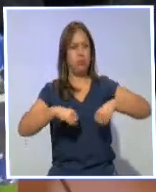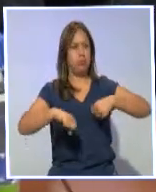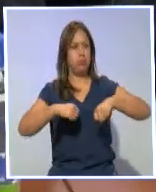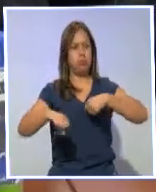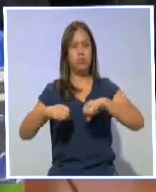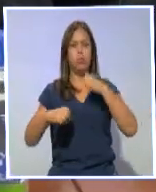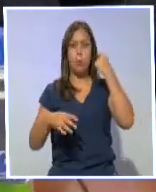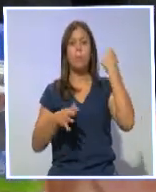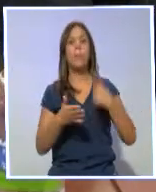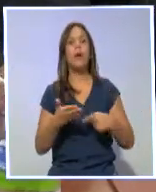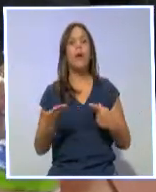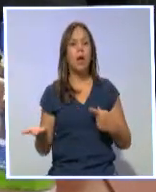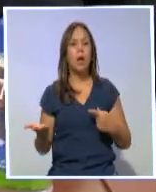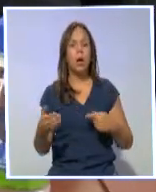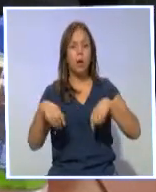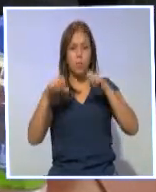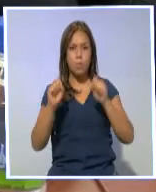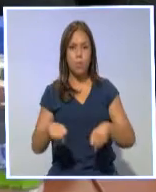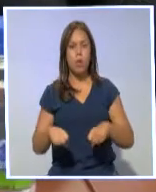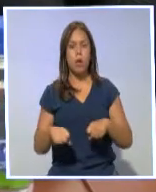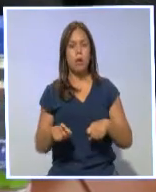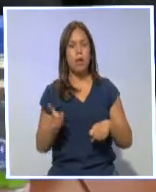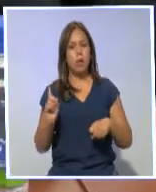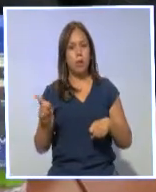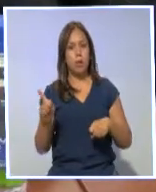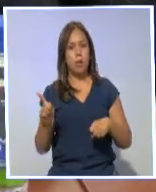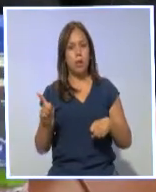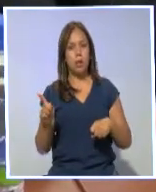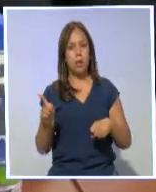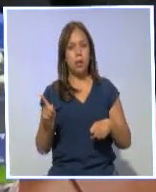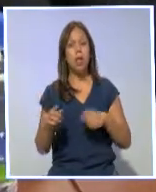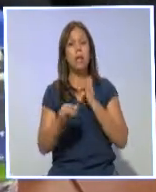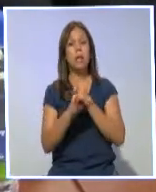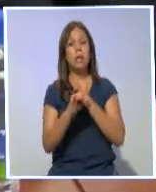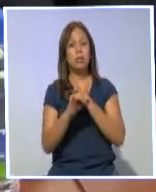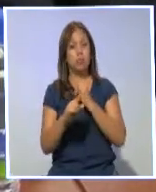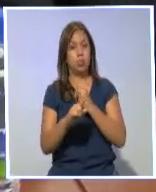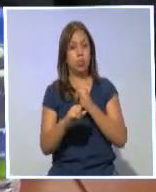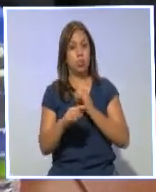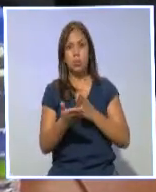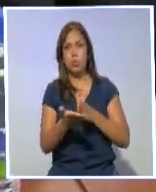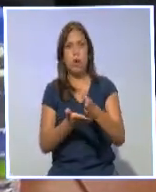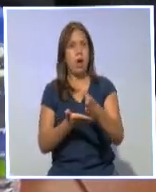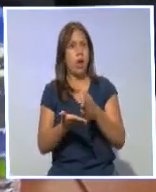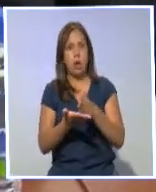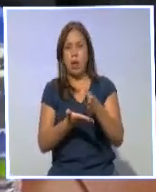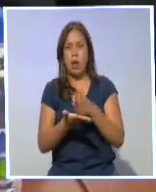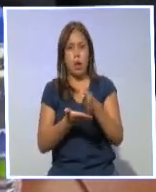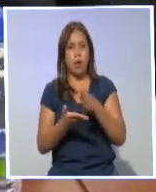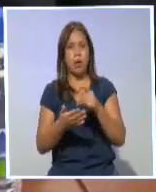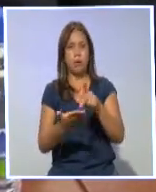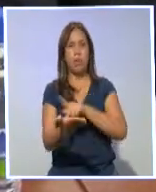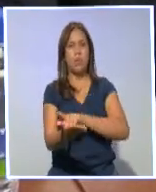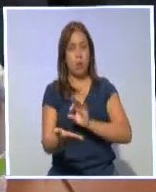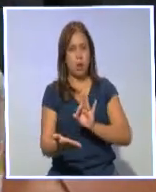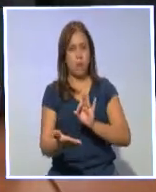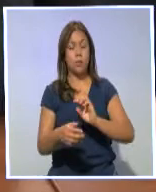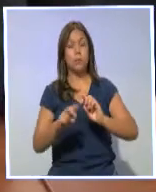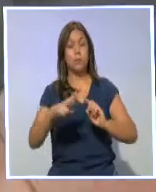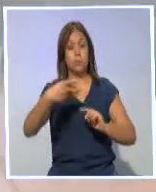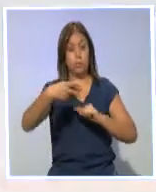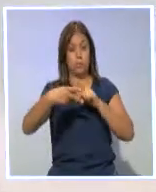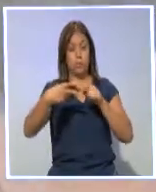el licenciamiento, ¿no es cierto?, de instituciones, de carreras, de programas. El segundo,